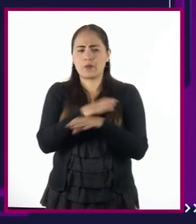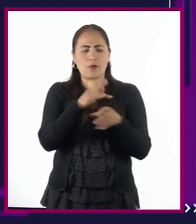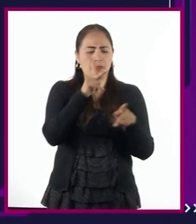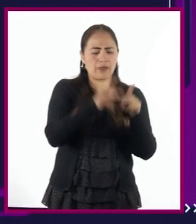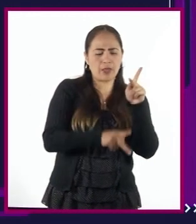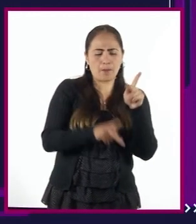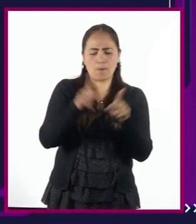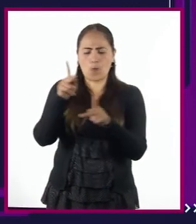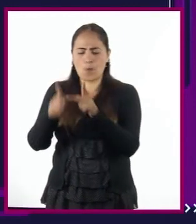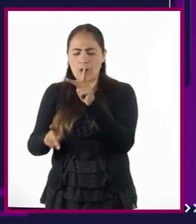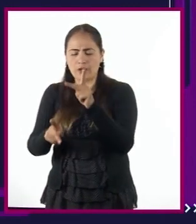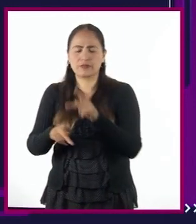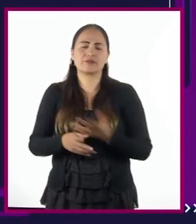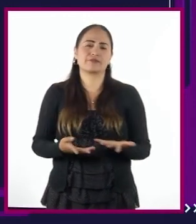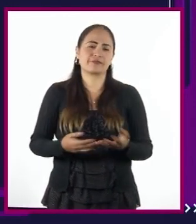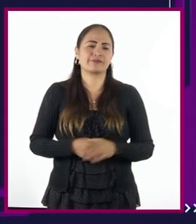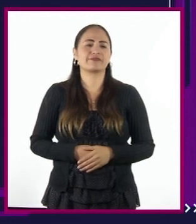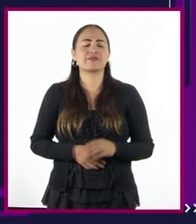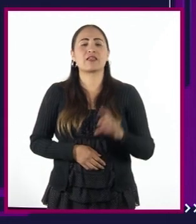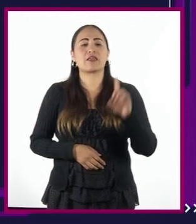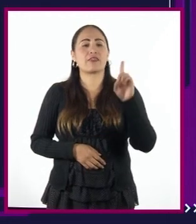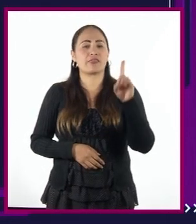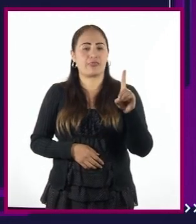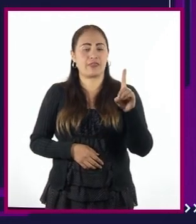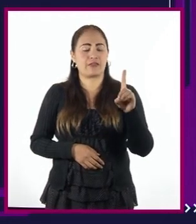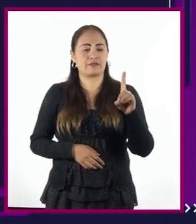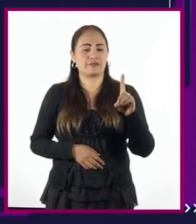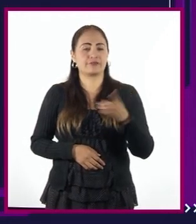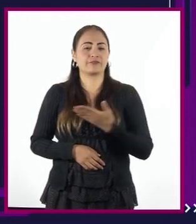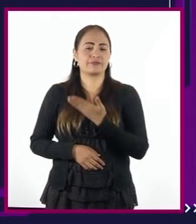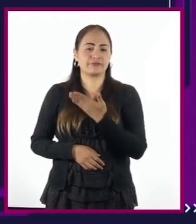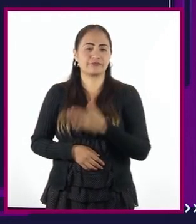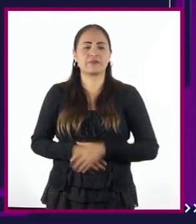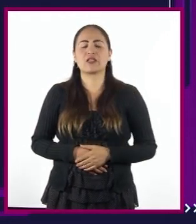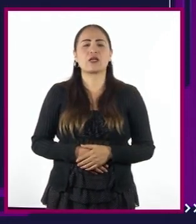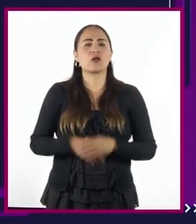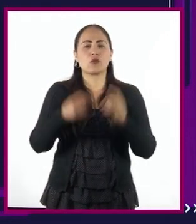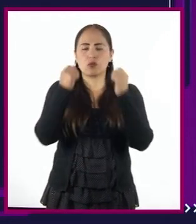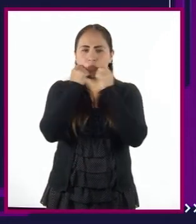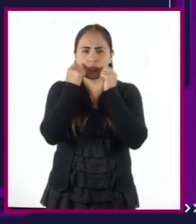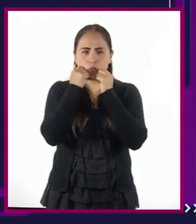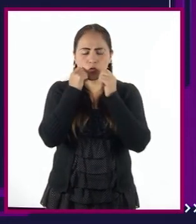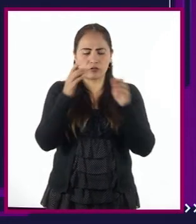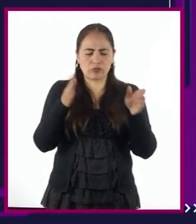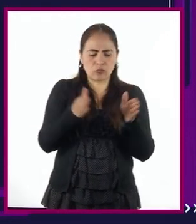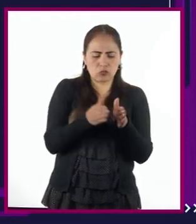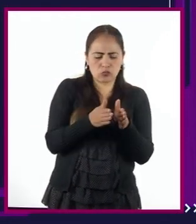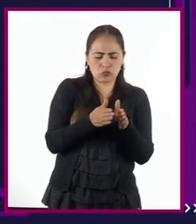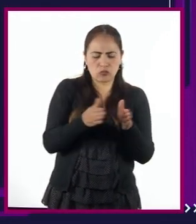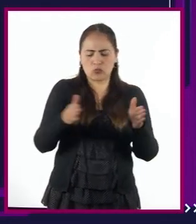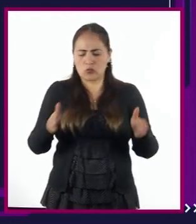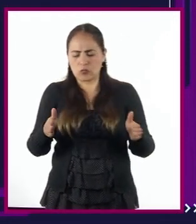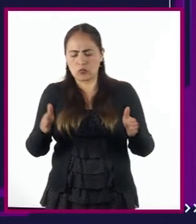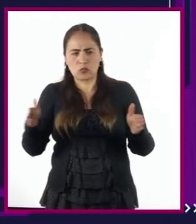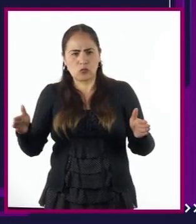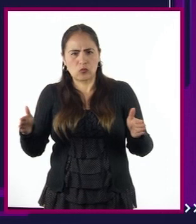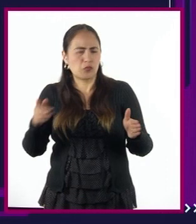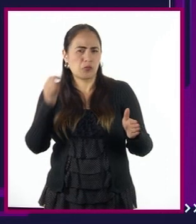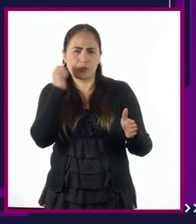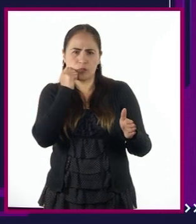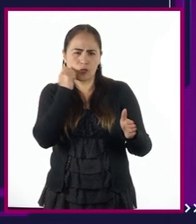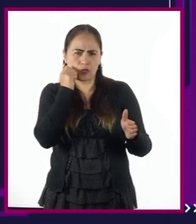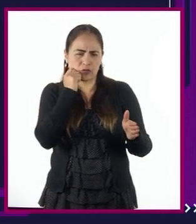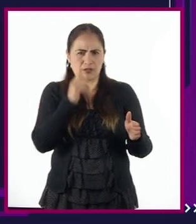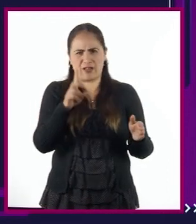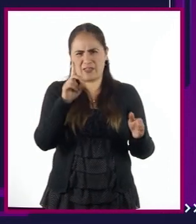intervalos. Inciso D. En una gráfica de líneas no importa la escala o distancia de separación entre